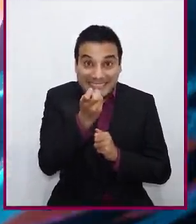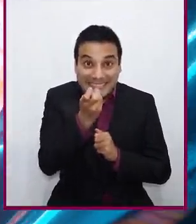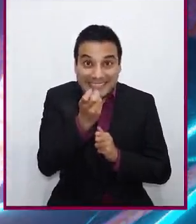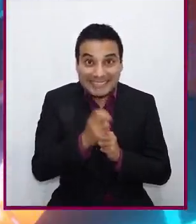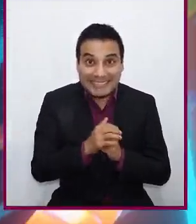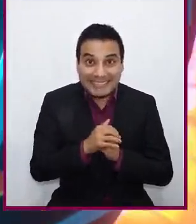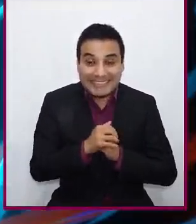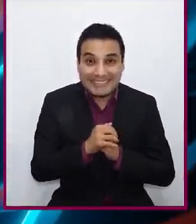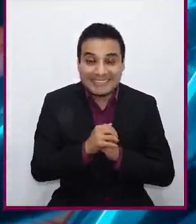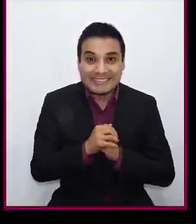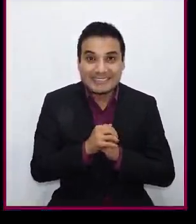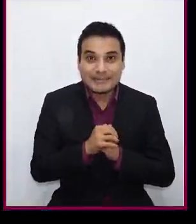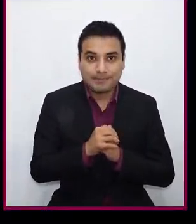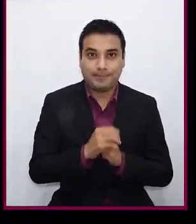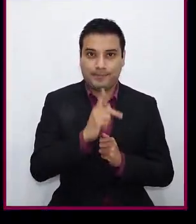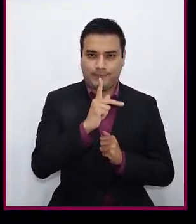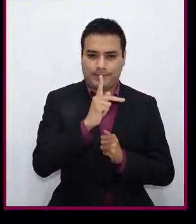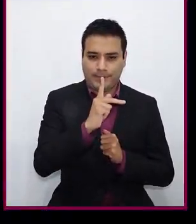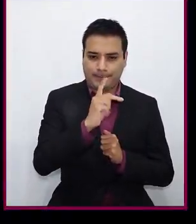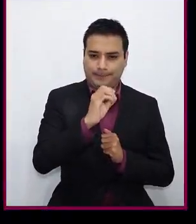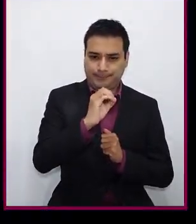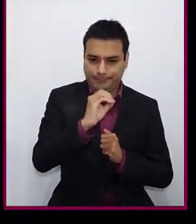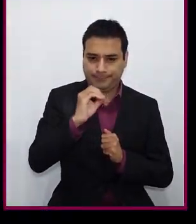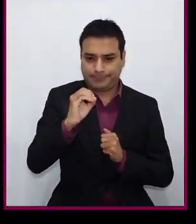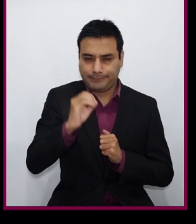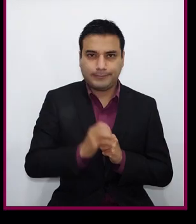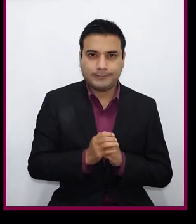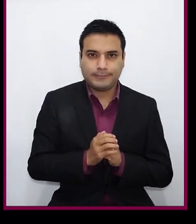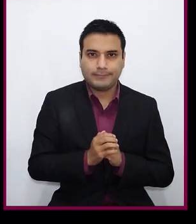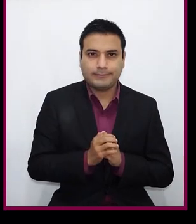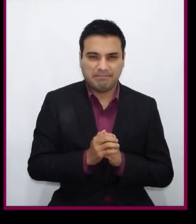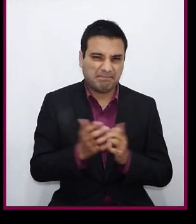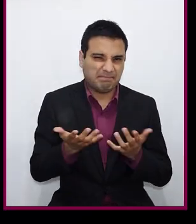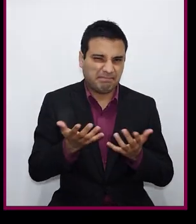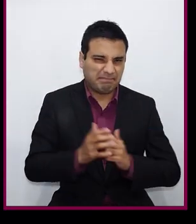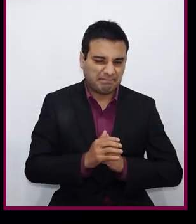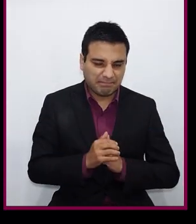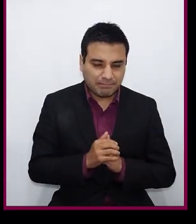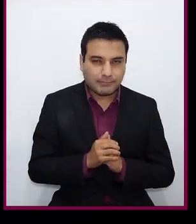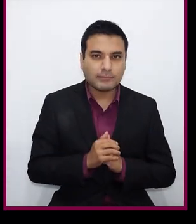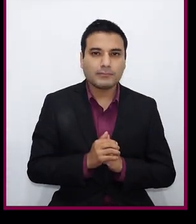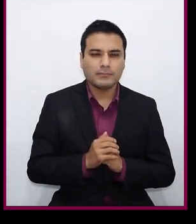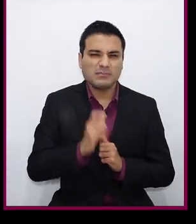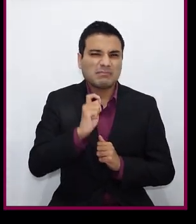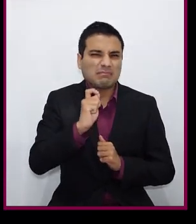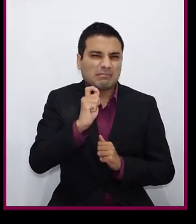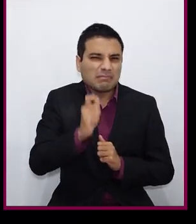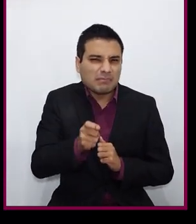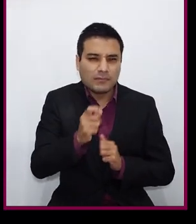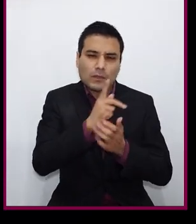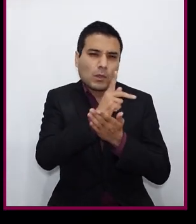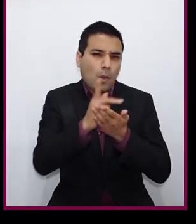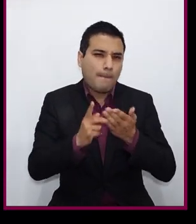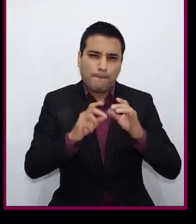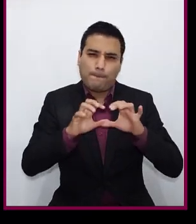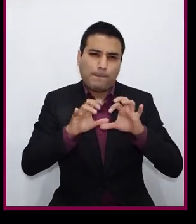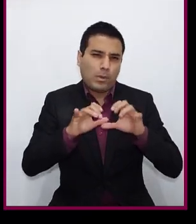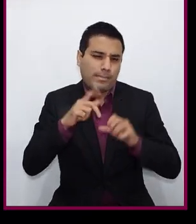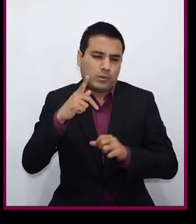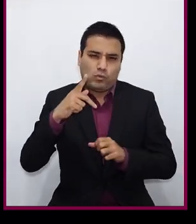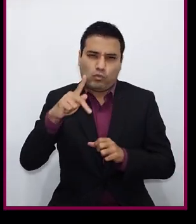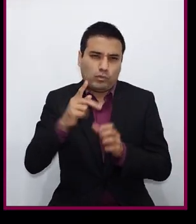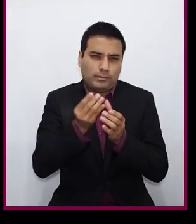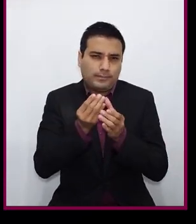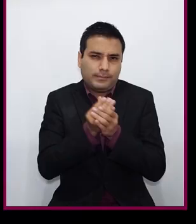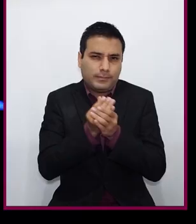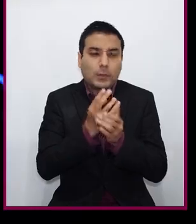romero donativo la programación orientada a objetos ojo es un modo de programar que se